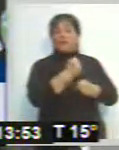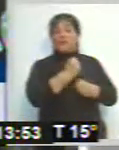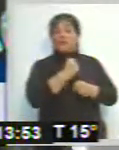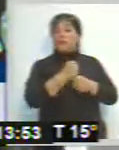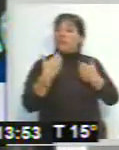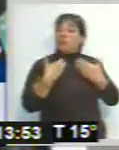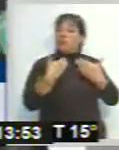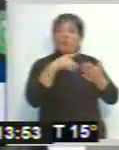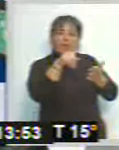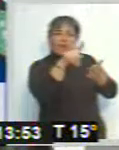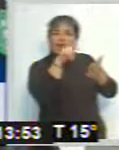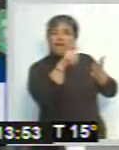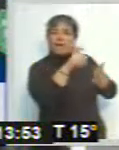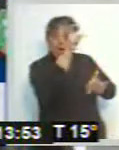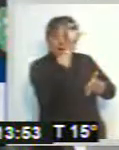poder identificar